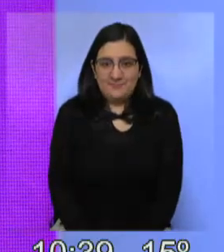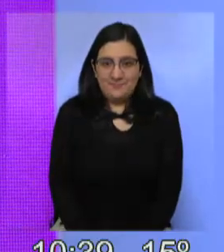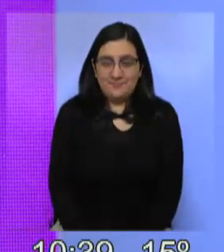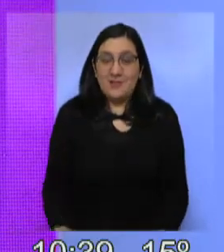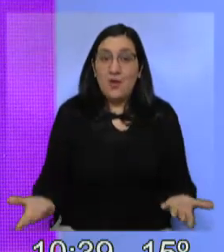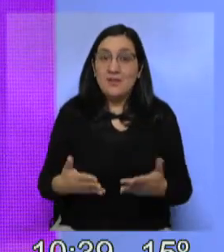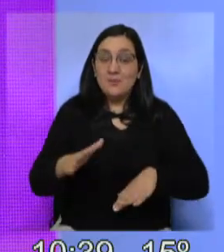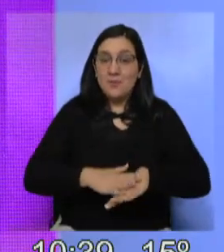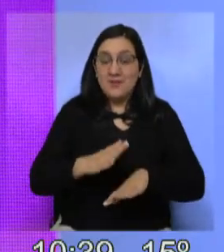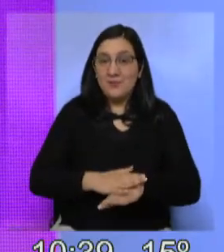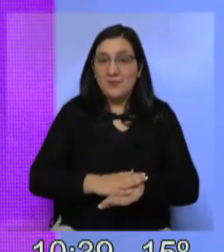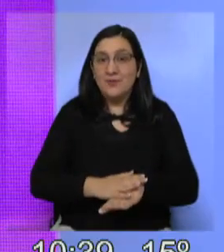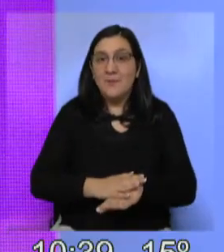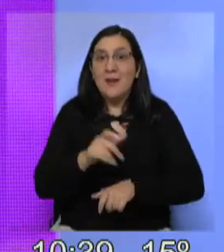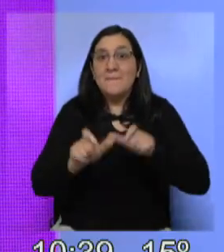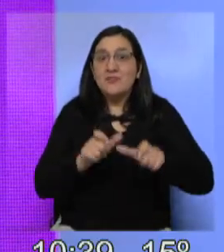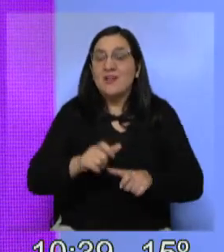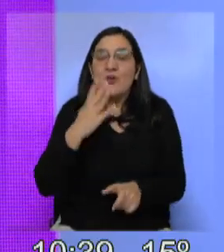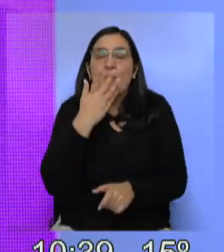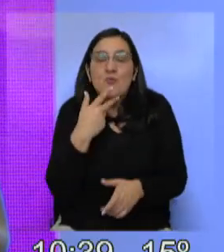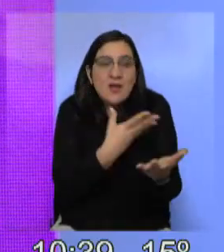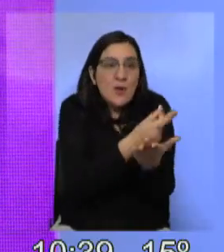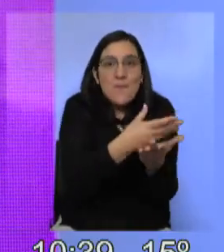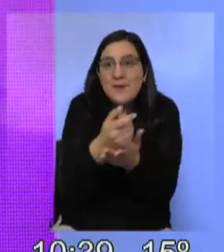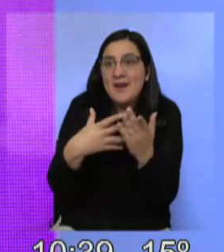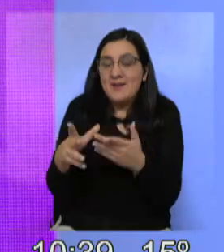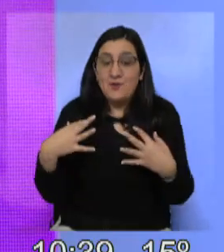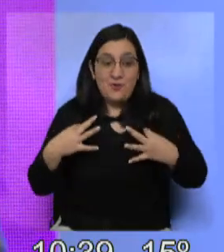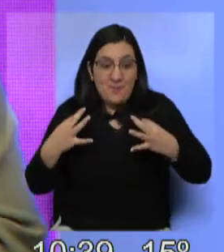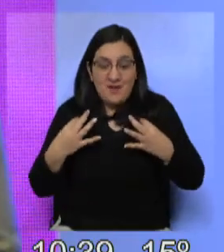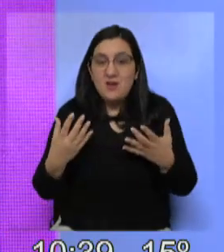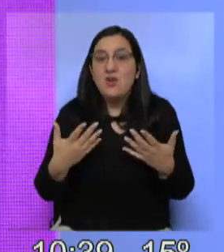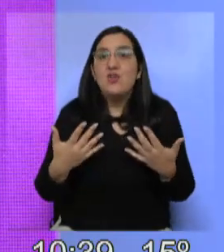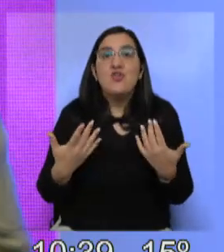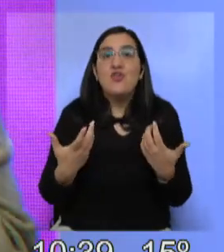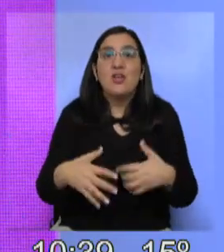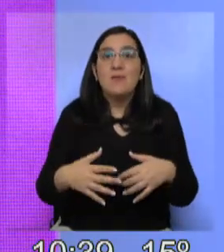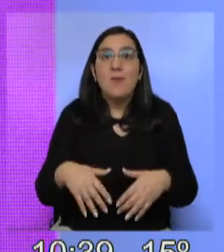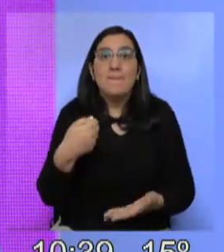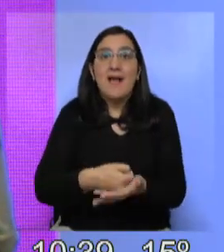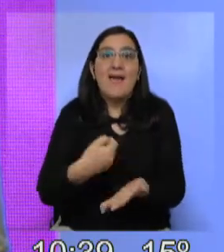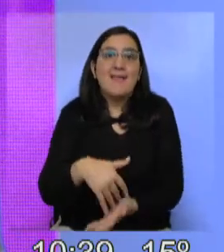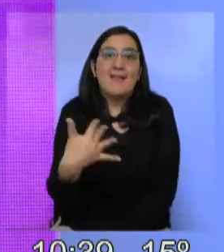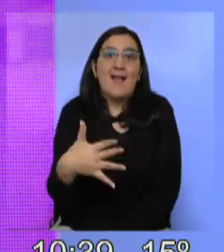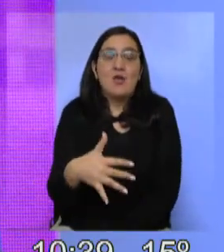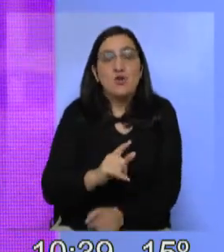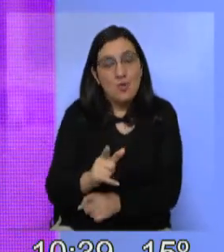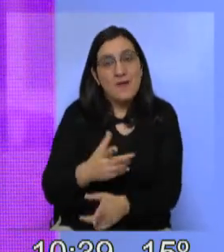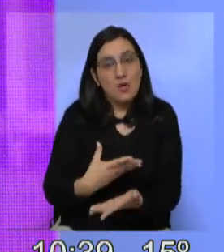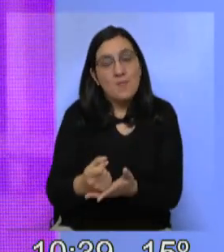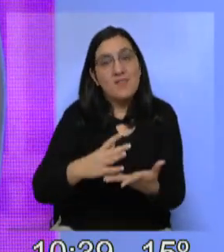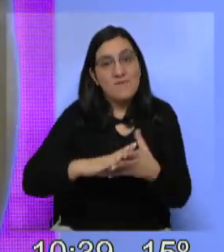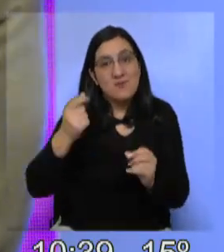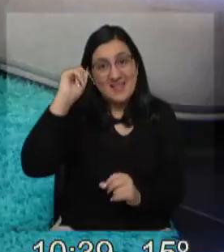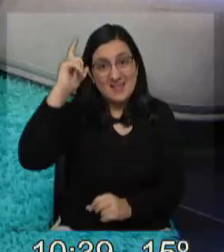Llegó este momento tan ansiado, sobre todo para las personas que nos gusta comprar ropa y que no queremos desbalancear nuestra economía y comprar de manera inteligente. Así que